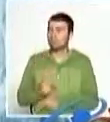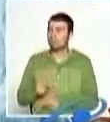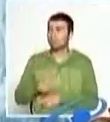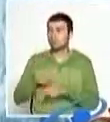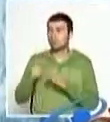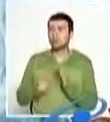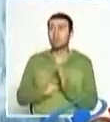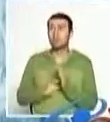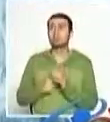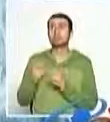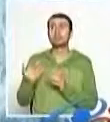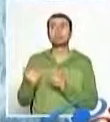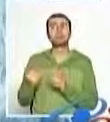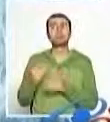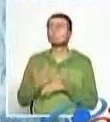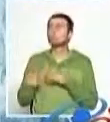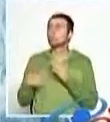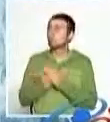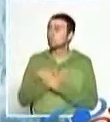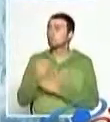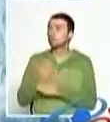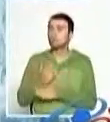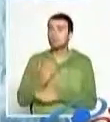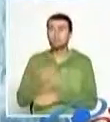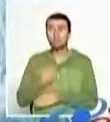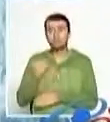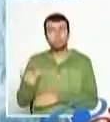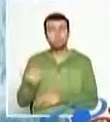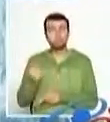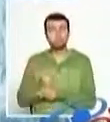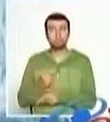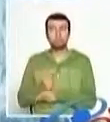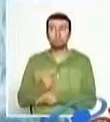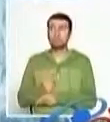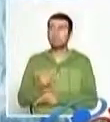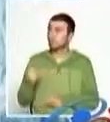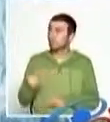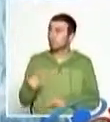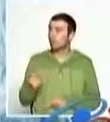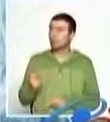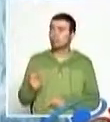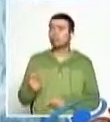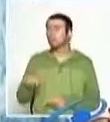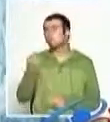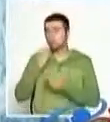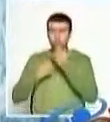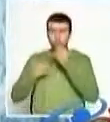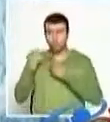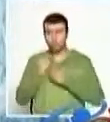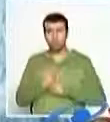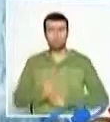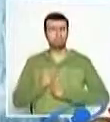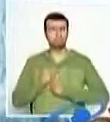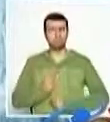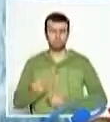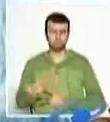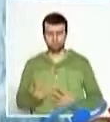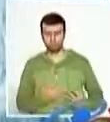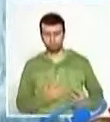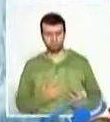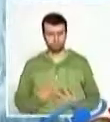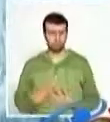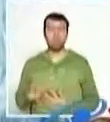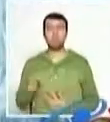y todos esos problemas de afectación de mucosas orales con probióticos, doctor Rojas, con unos